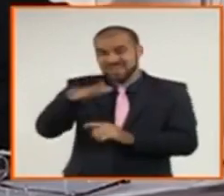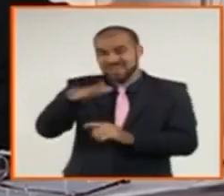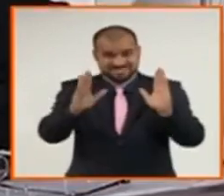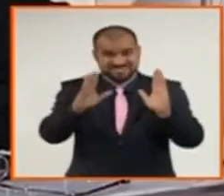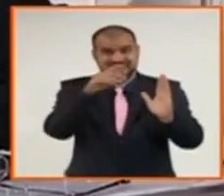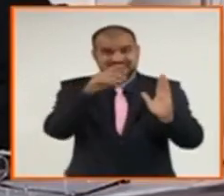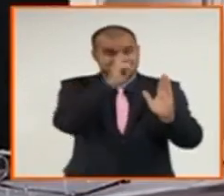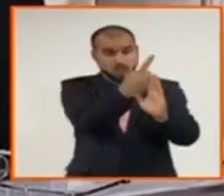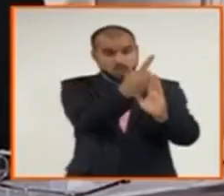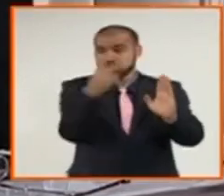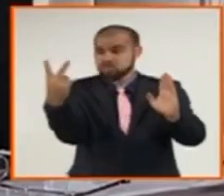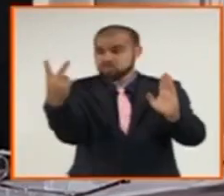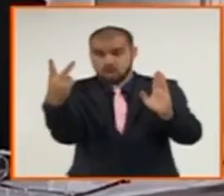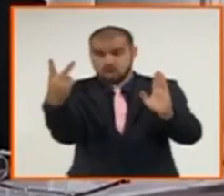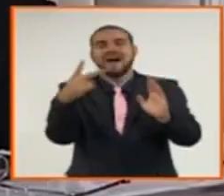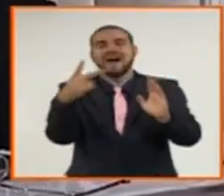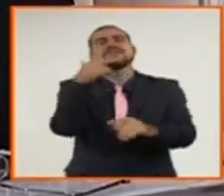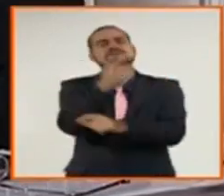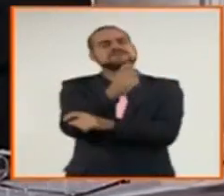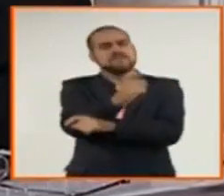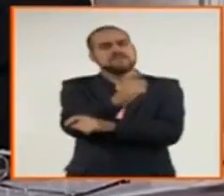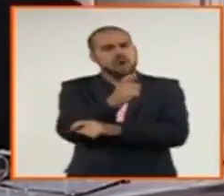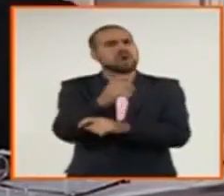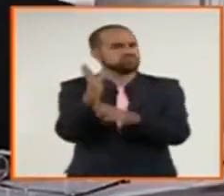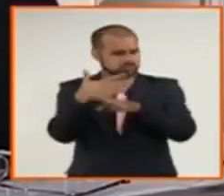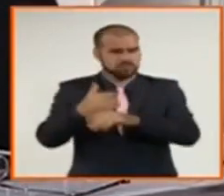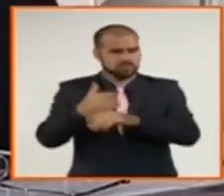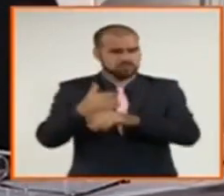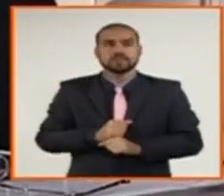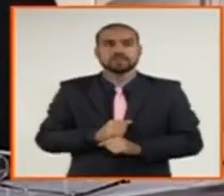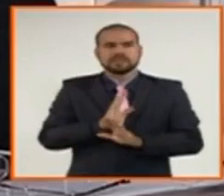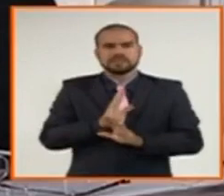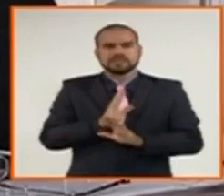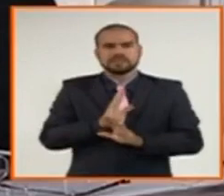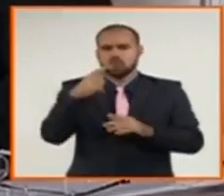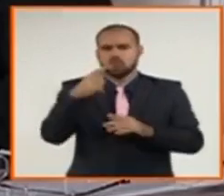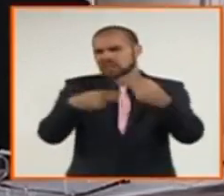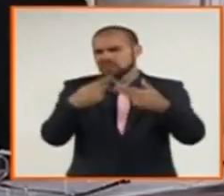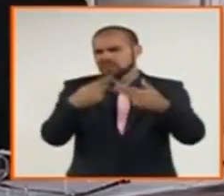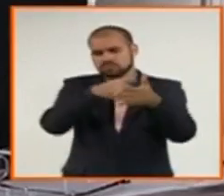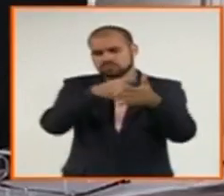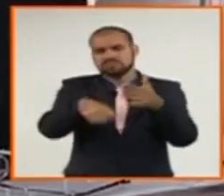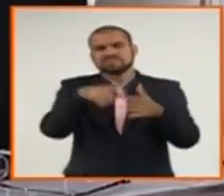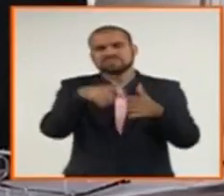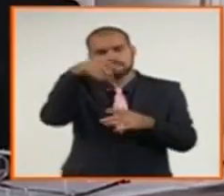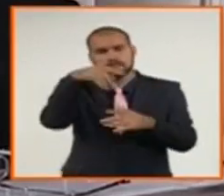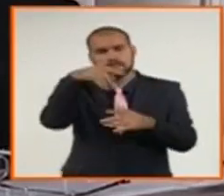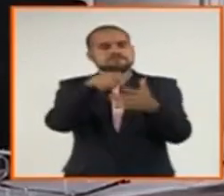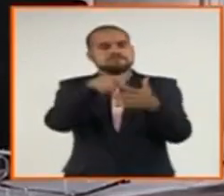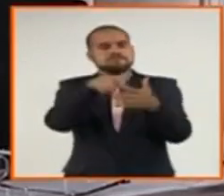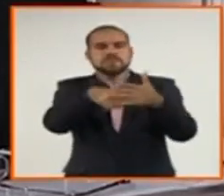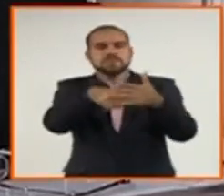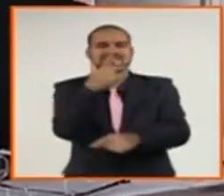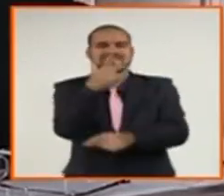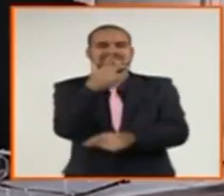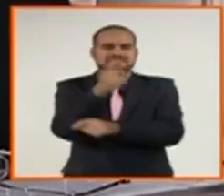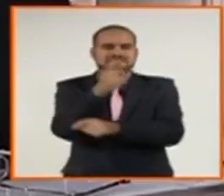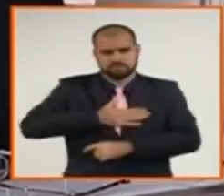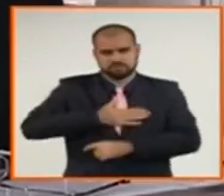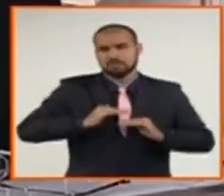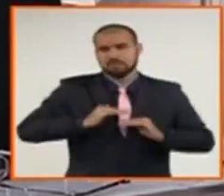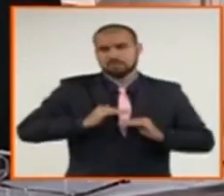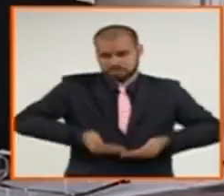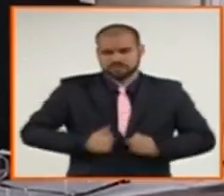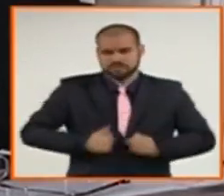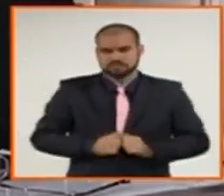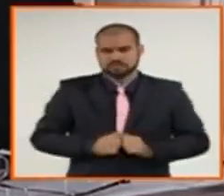nuestras vacunas. Y de esta forma, la estrategia combinada de vacunas embarazadas, que aborda esa etapa desde la